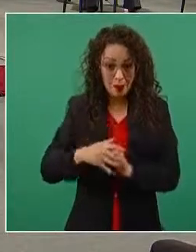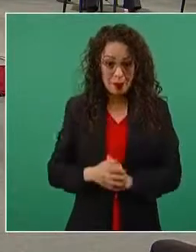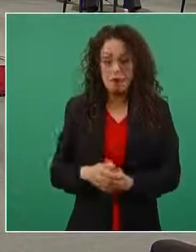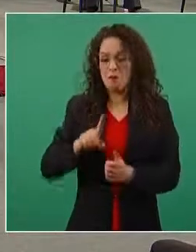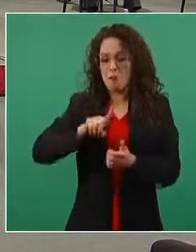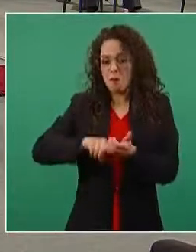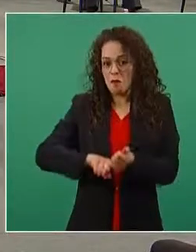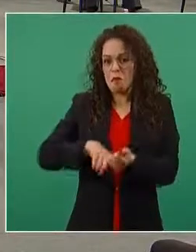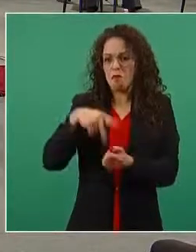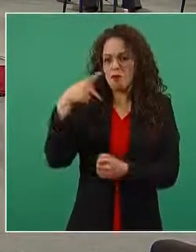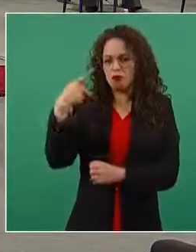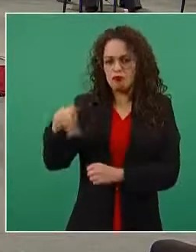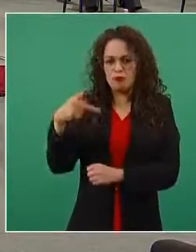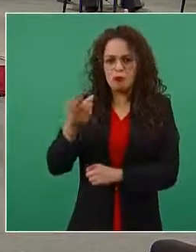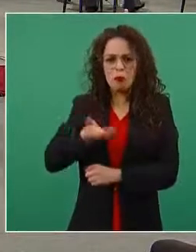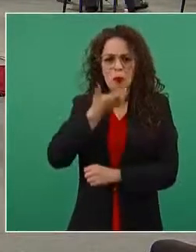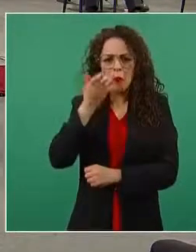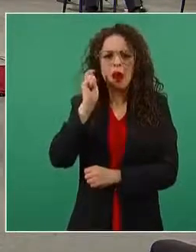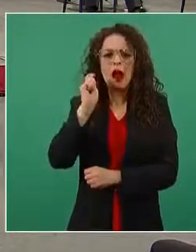conservador